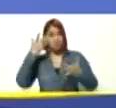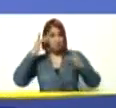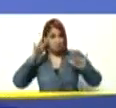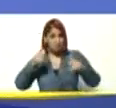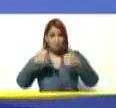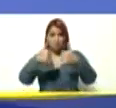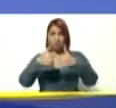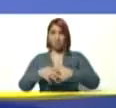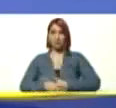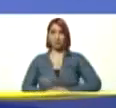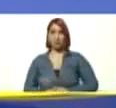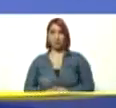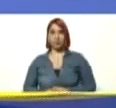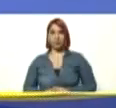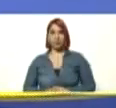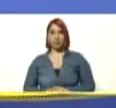bien.